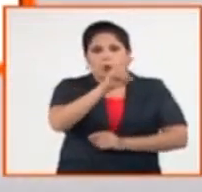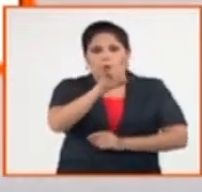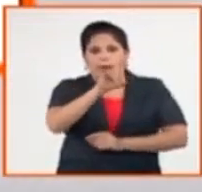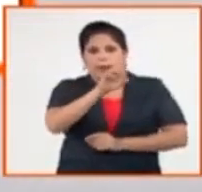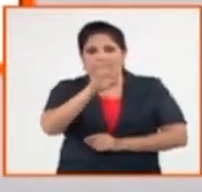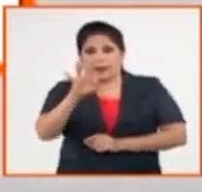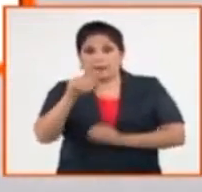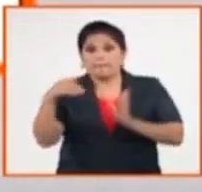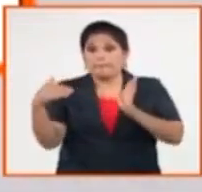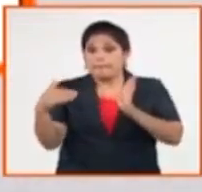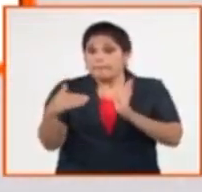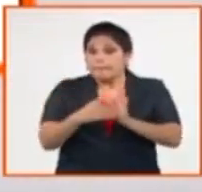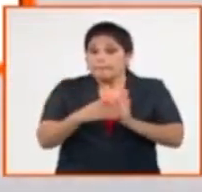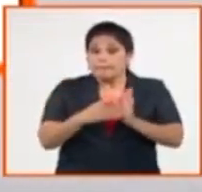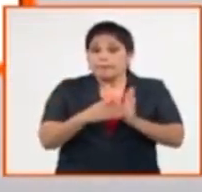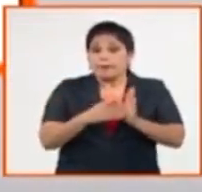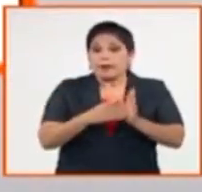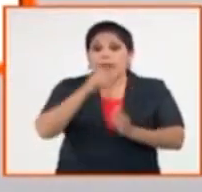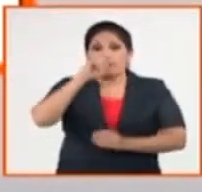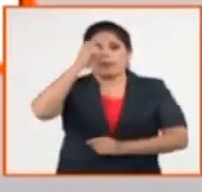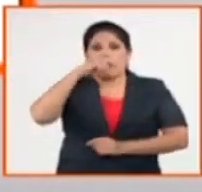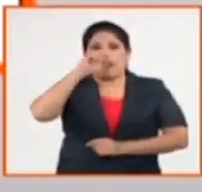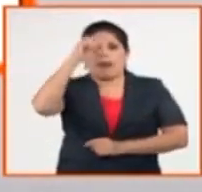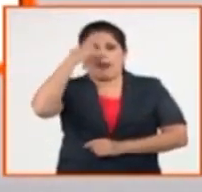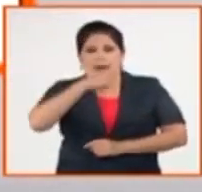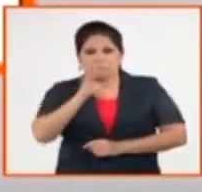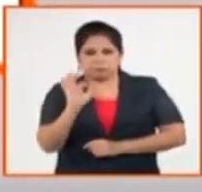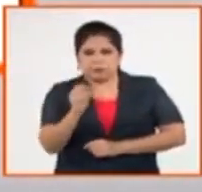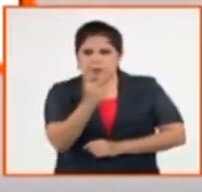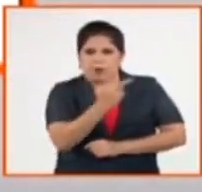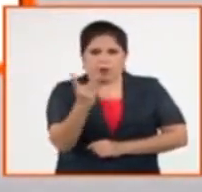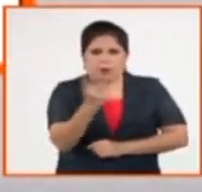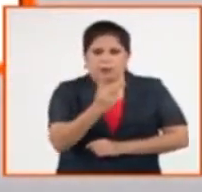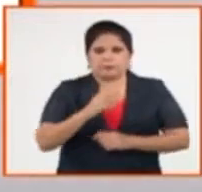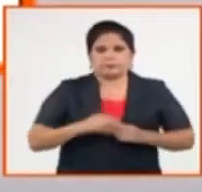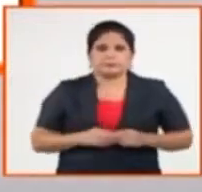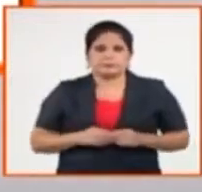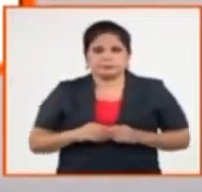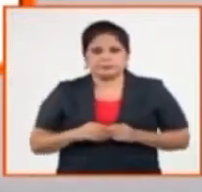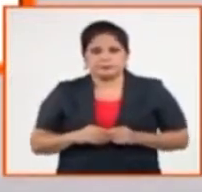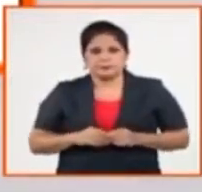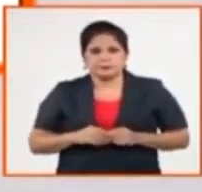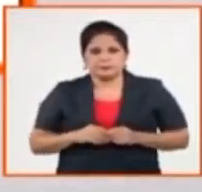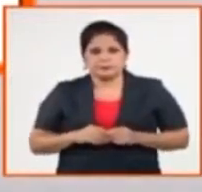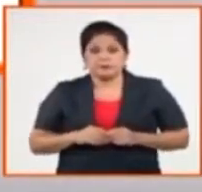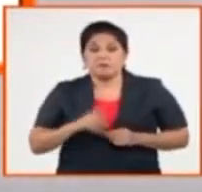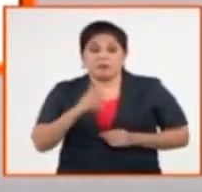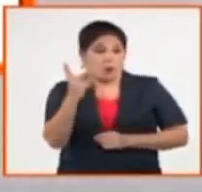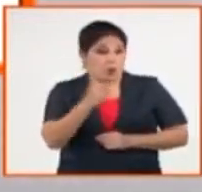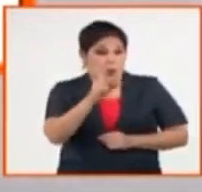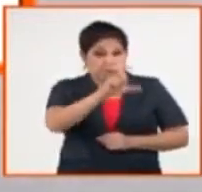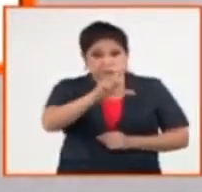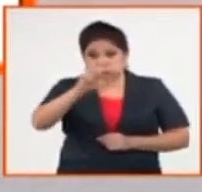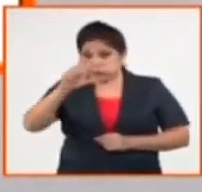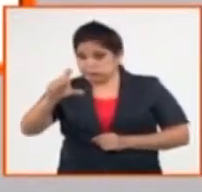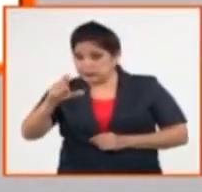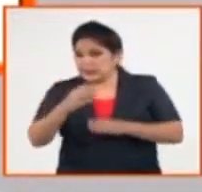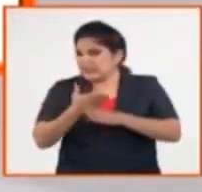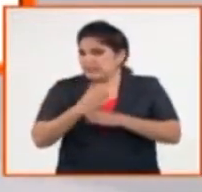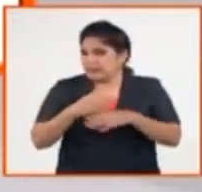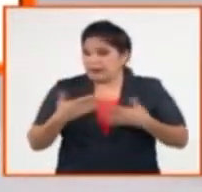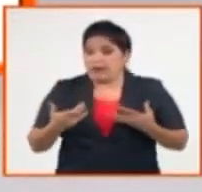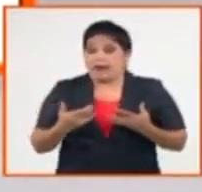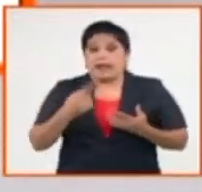1.393.103 dosis de Soberana. Esto quiere decir, y además se